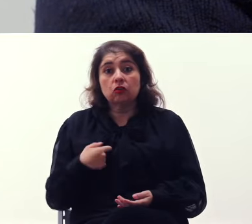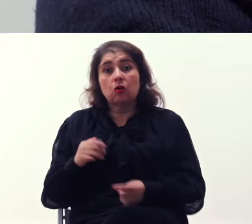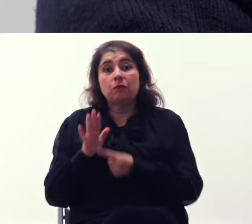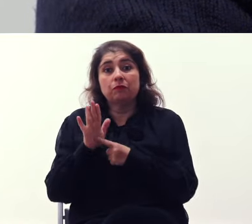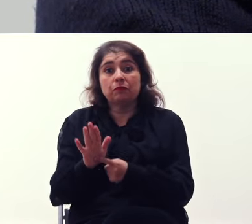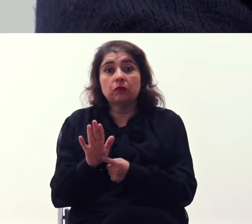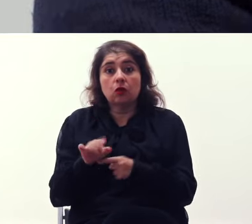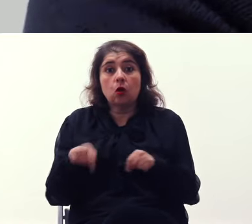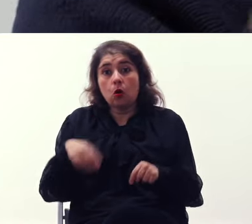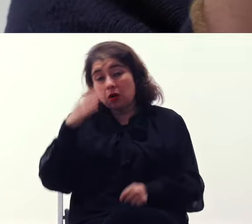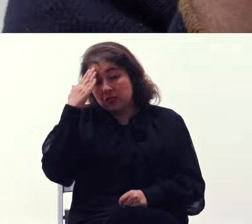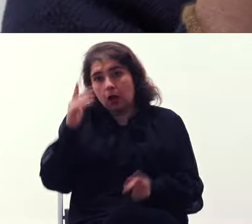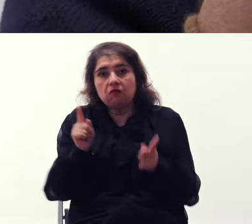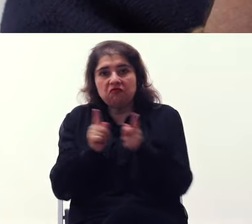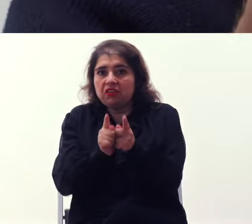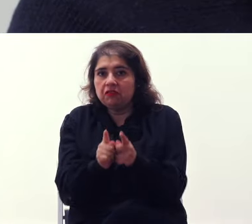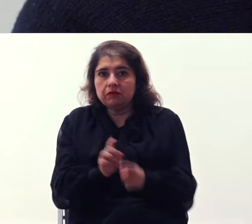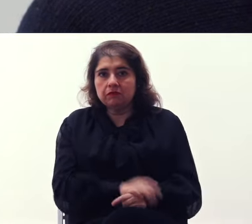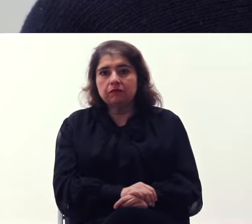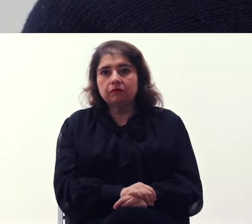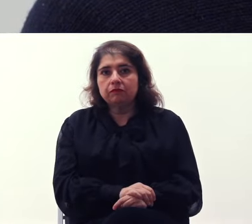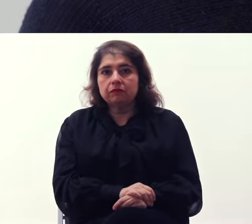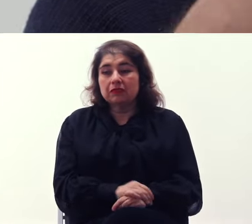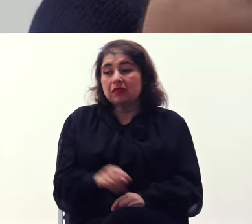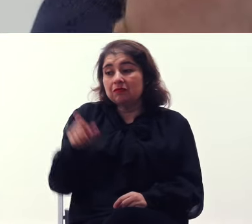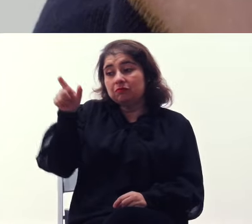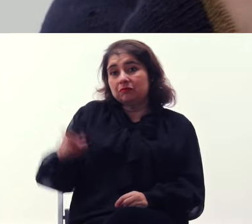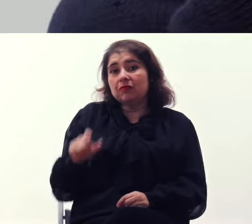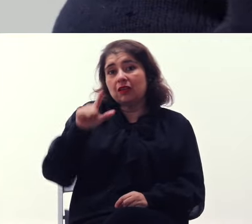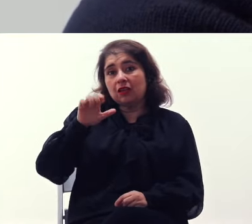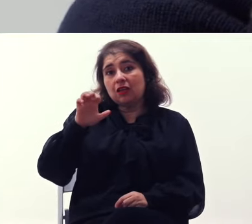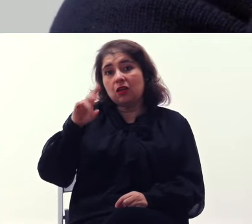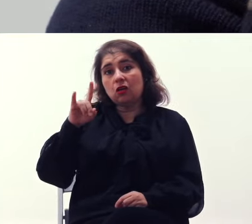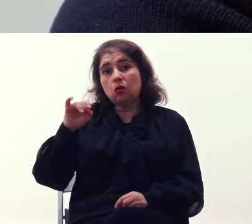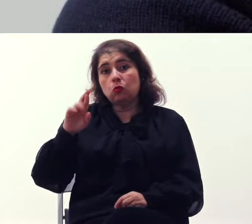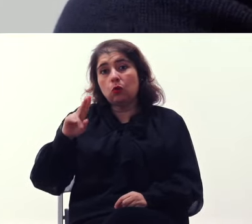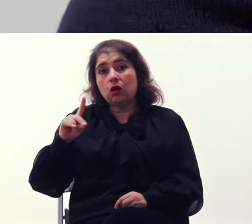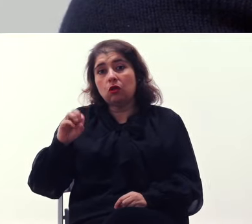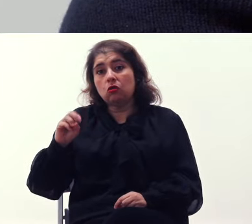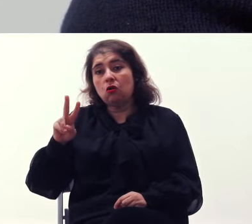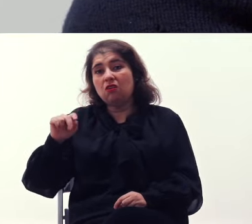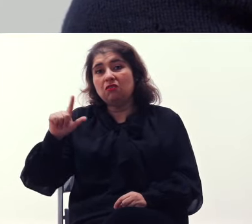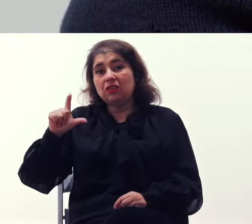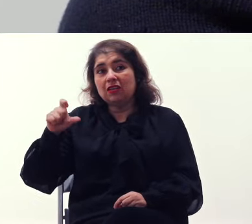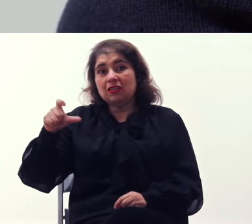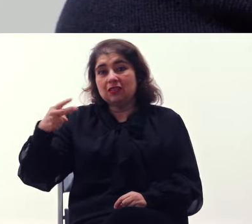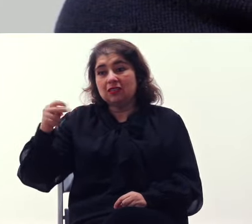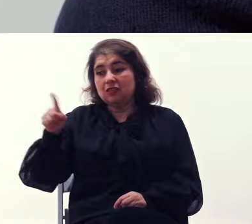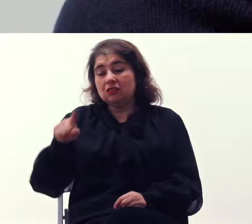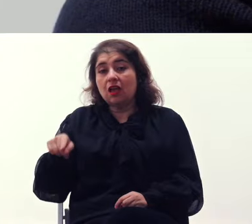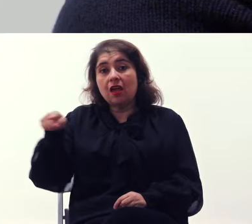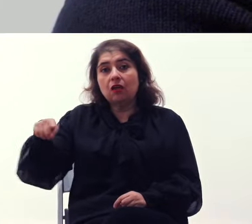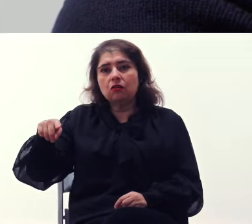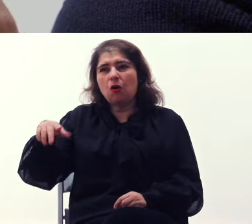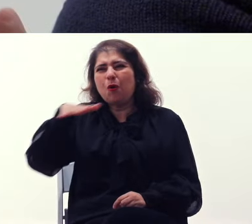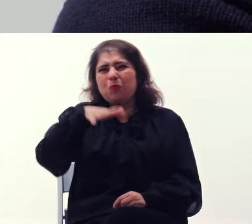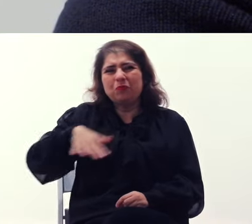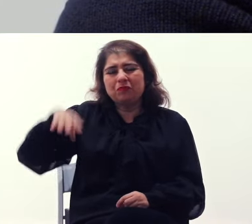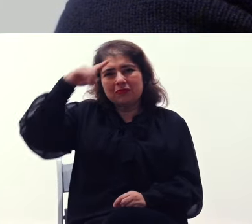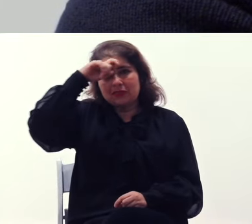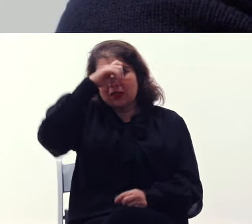Entonces, lo que planteo hoy día, muy cortito, es tratar de poner a Eduardo Vilches en un